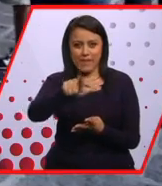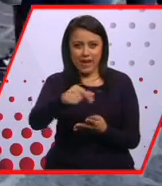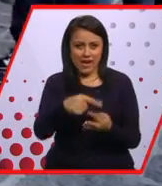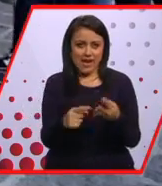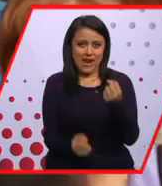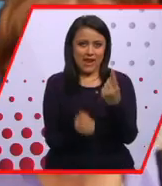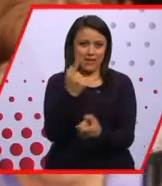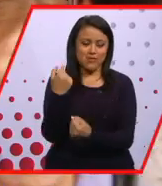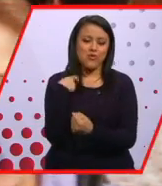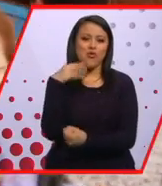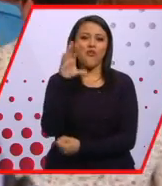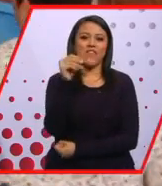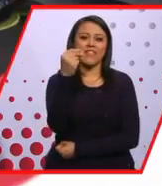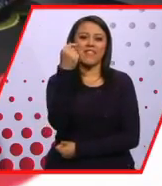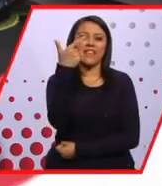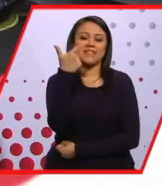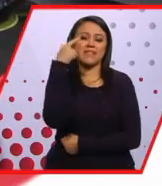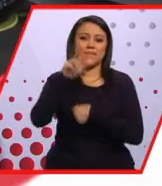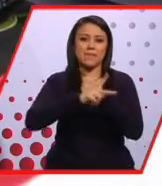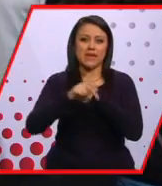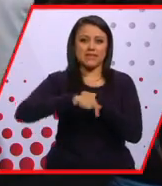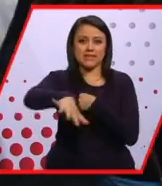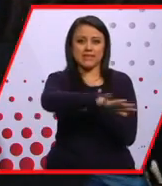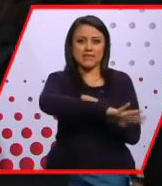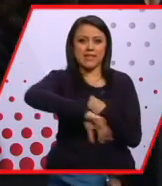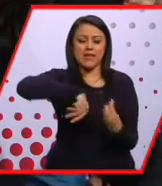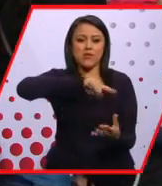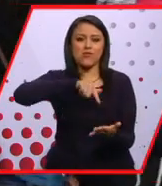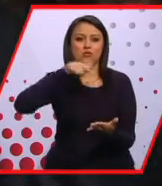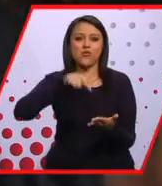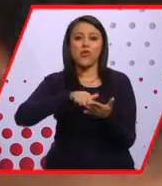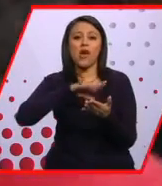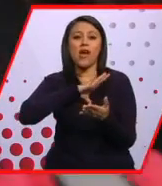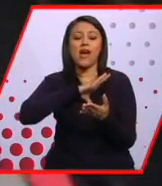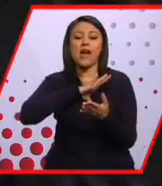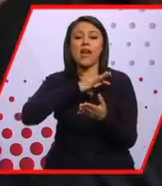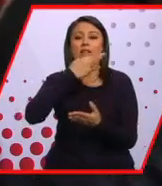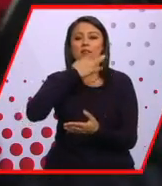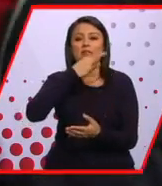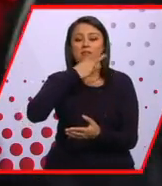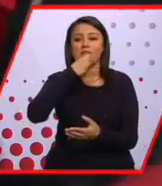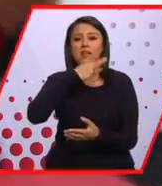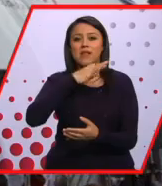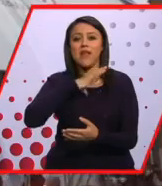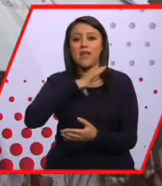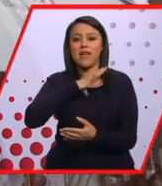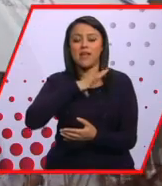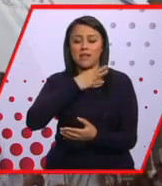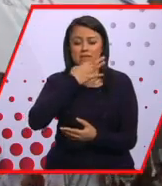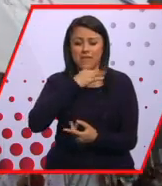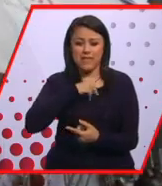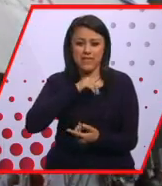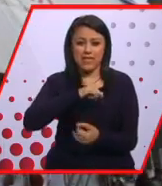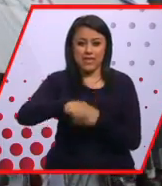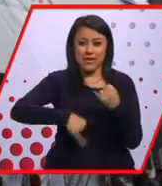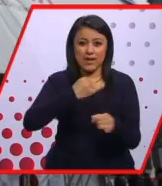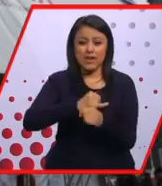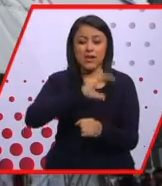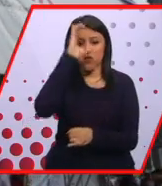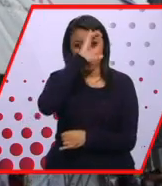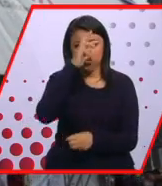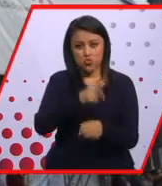los 97 países que se dan cita en la Feria Internacional de las Culturas Amigas 2017. Se ubica en la plancha del